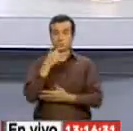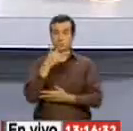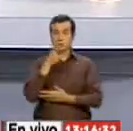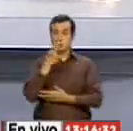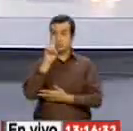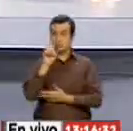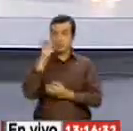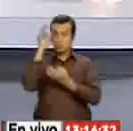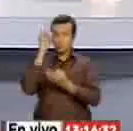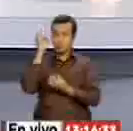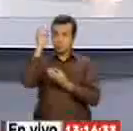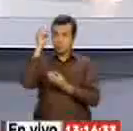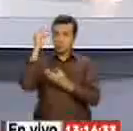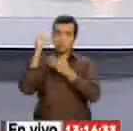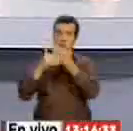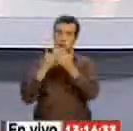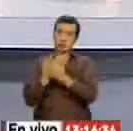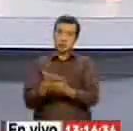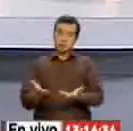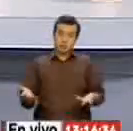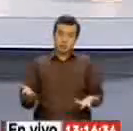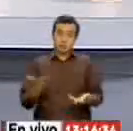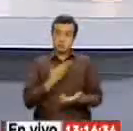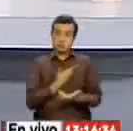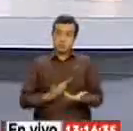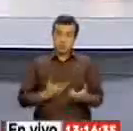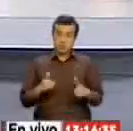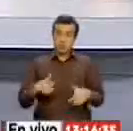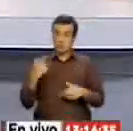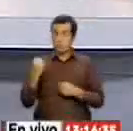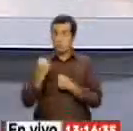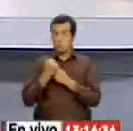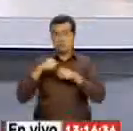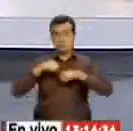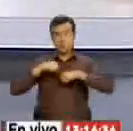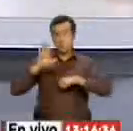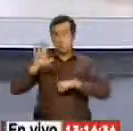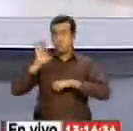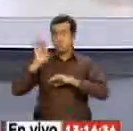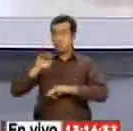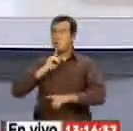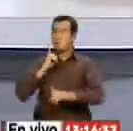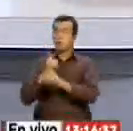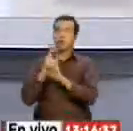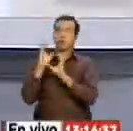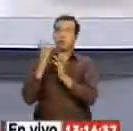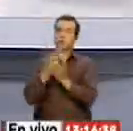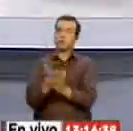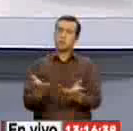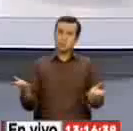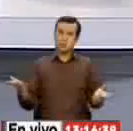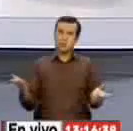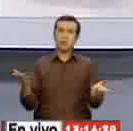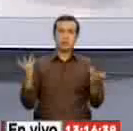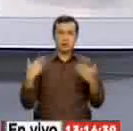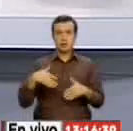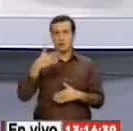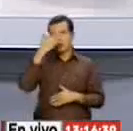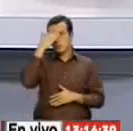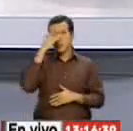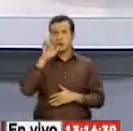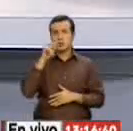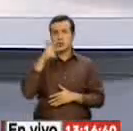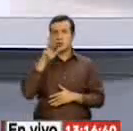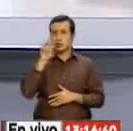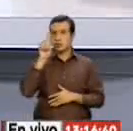en pleno discurso. Y más así adelante, es, claro, el presidente Lenín Moreno apoyando su gestión, diciendo de que lo iba a conversar. Tenemos entendido que Richard Espinosa nos